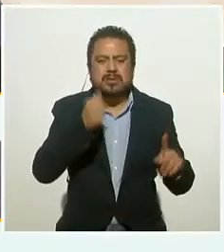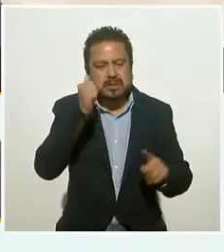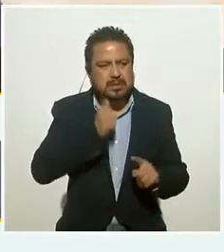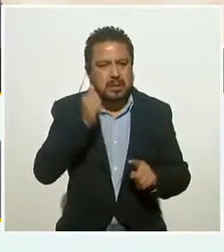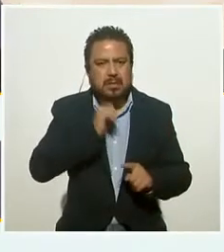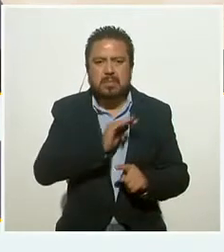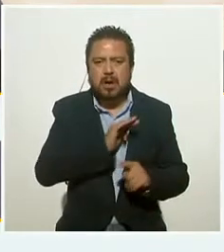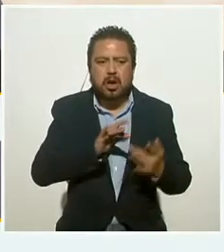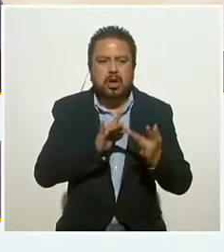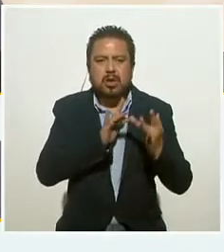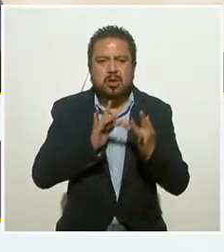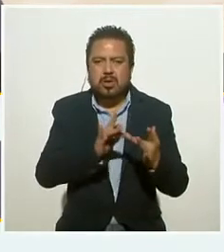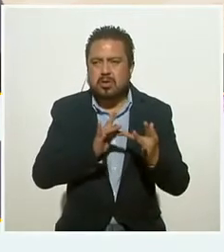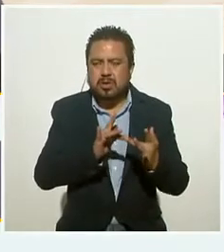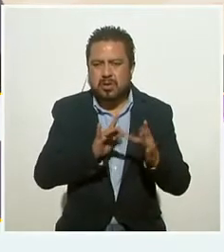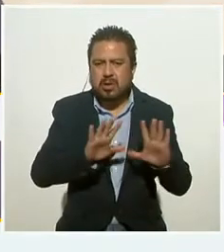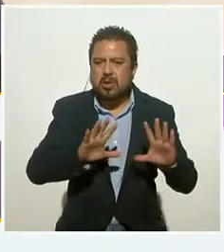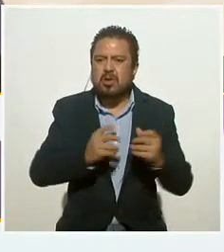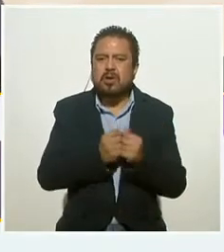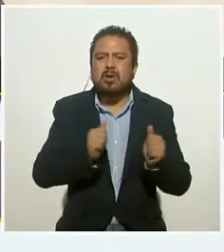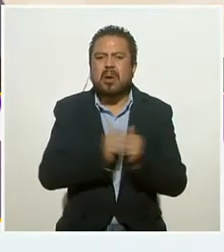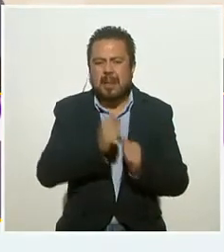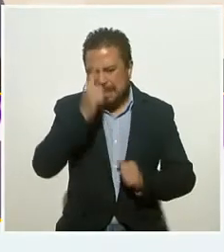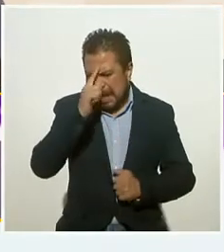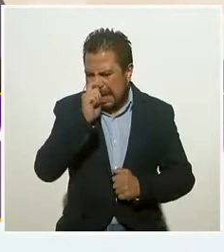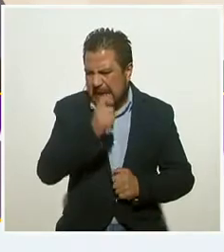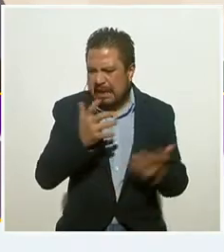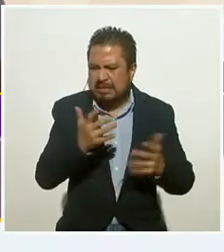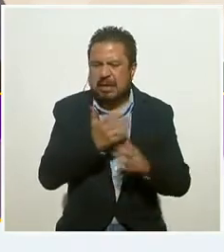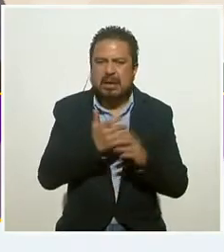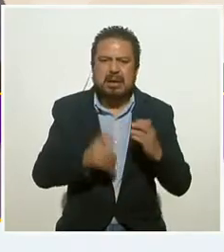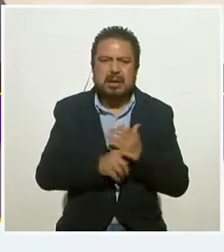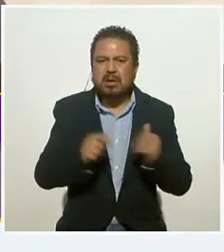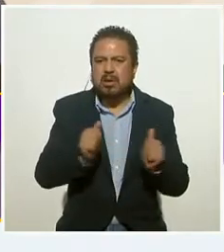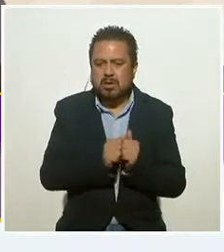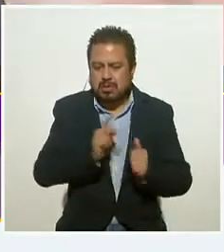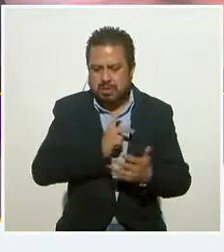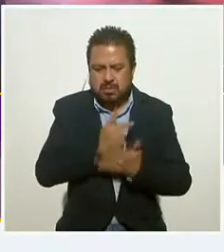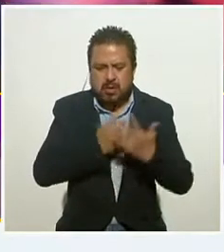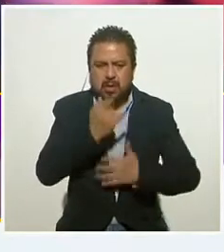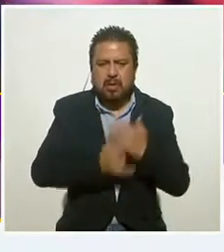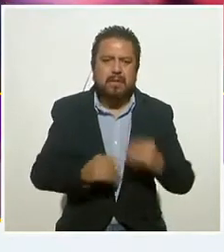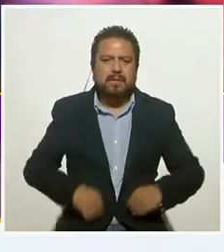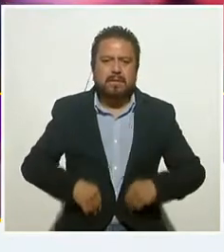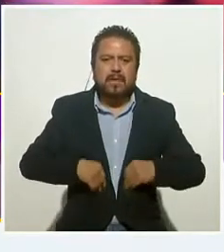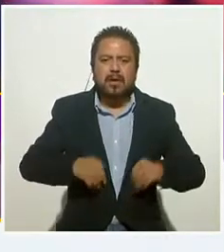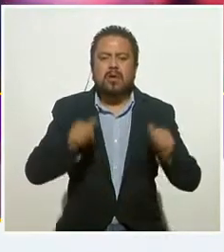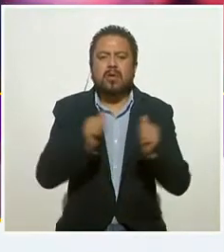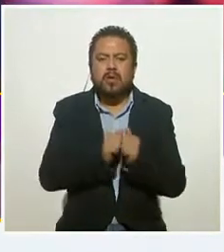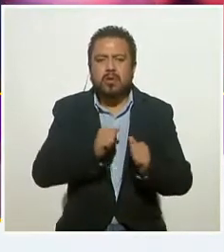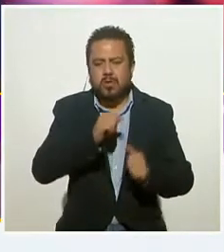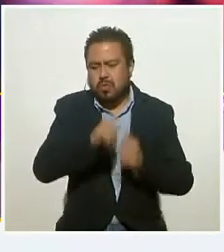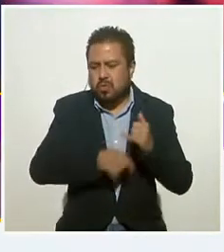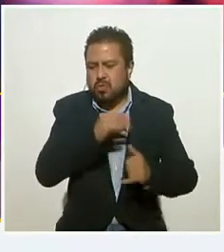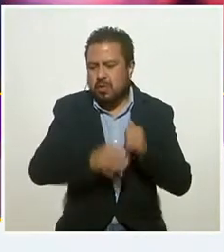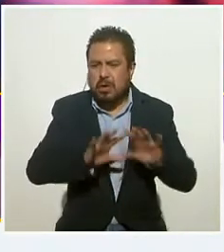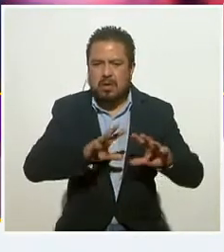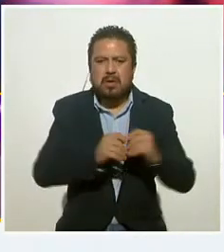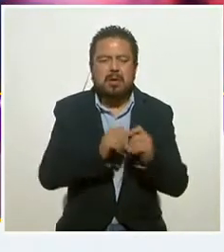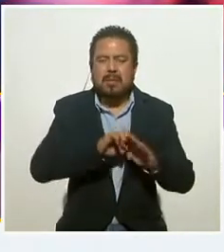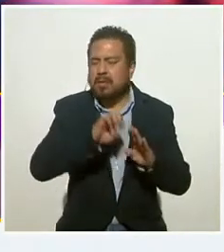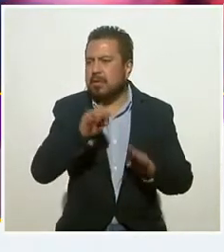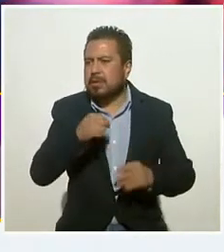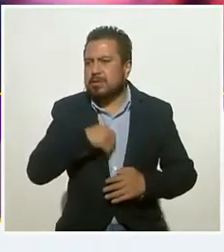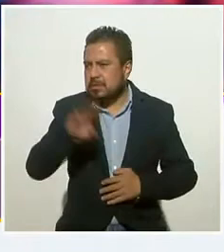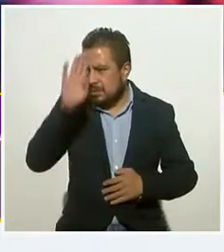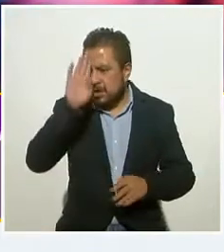estar contactando con el para qué hacemos las cosas, con nuestro proyecto de vida y con nuestros fines últimos, ¿no? Por ejemplo, si